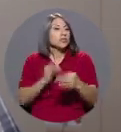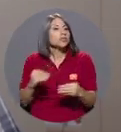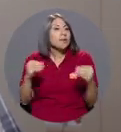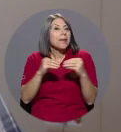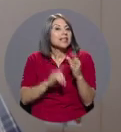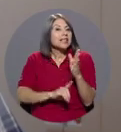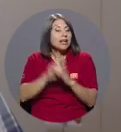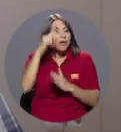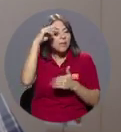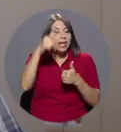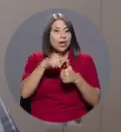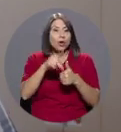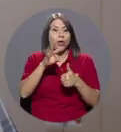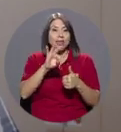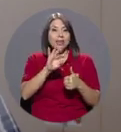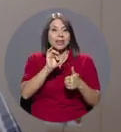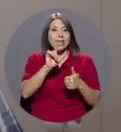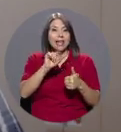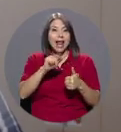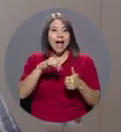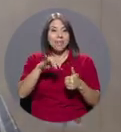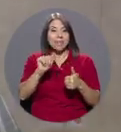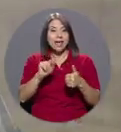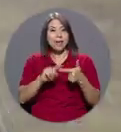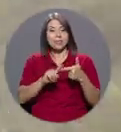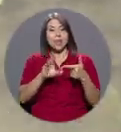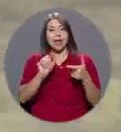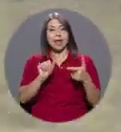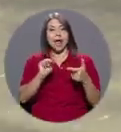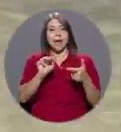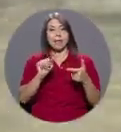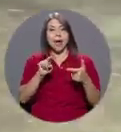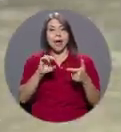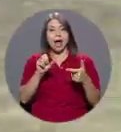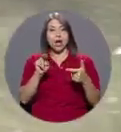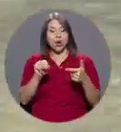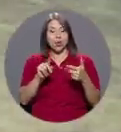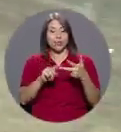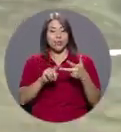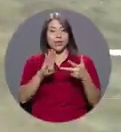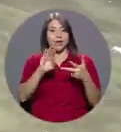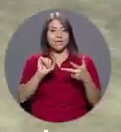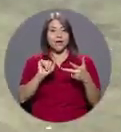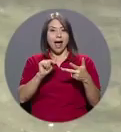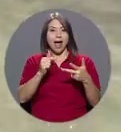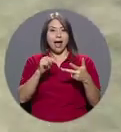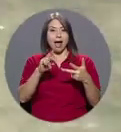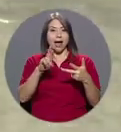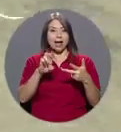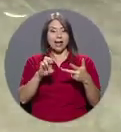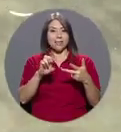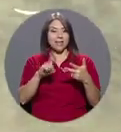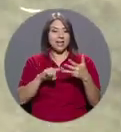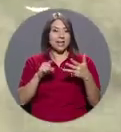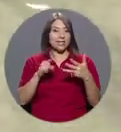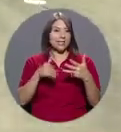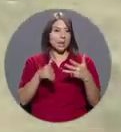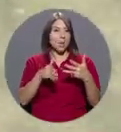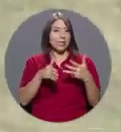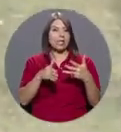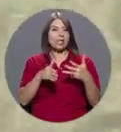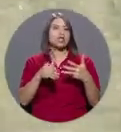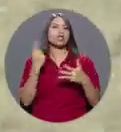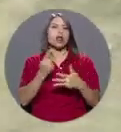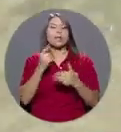México es la tilapia, el camarón, el bagre y los salmónidos. Solamente trabajamos con